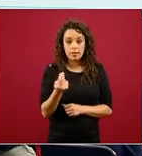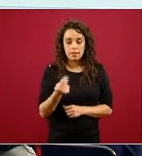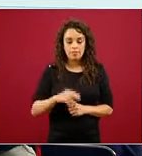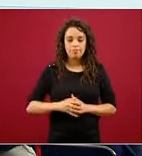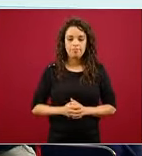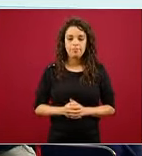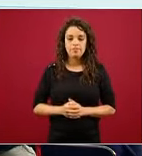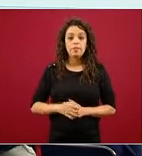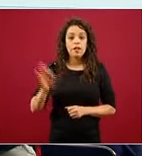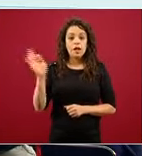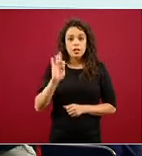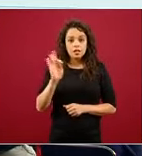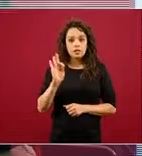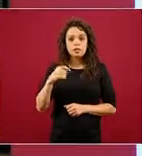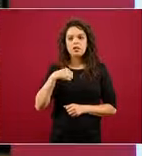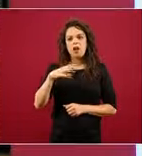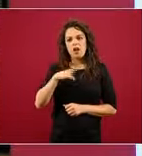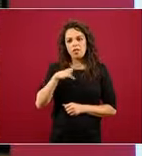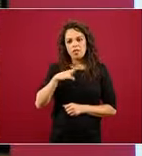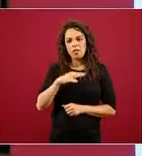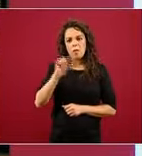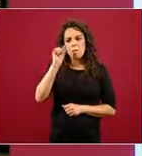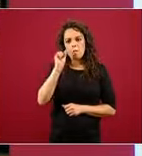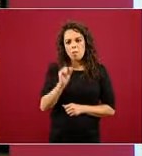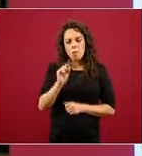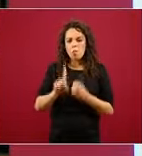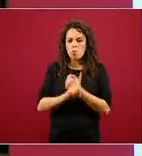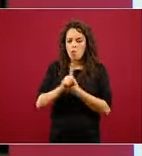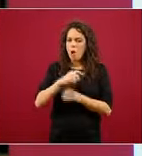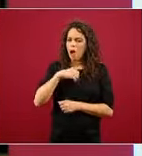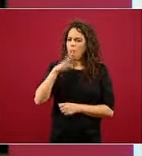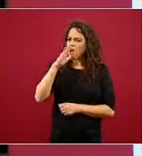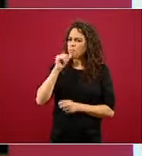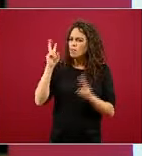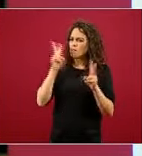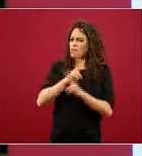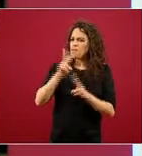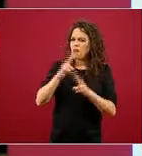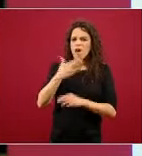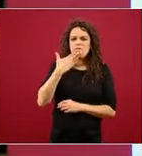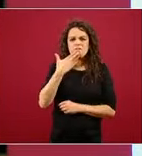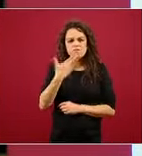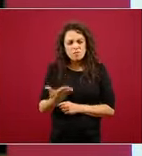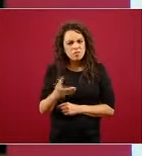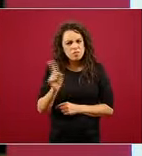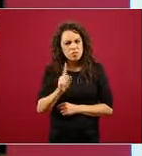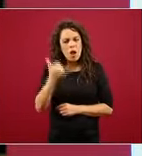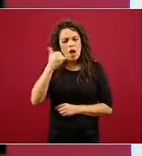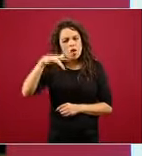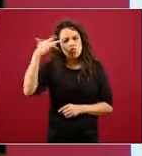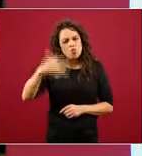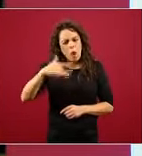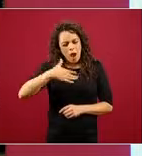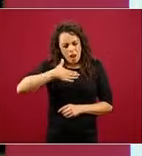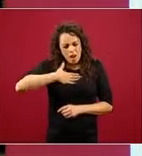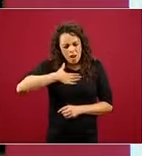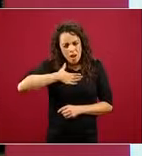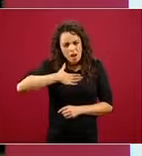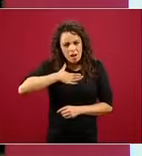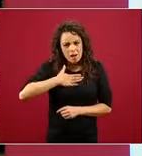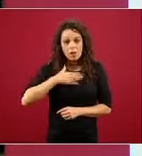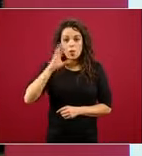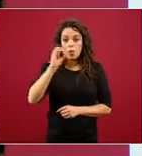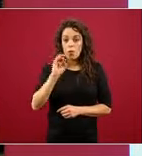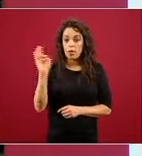para respirar y en esa dificultad también inclusive puede haber un dolor del pecho intenso o que yo tenga falta